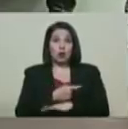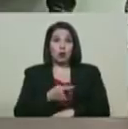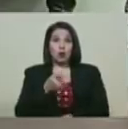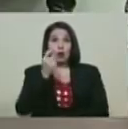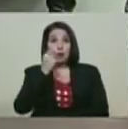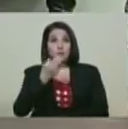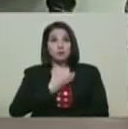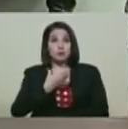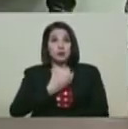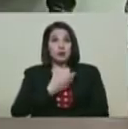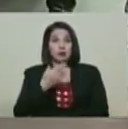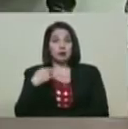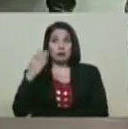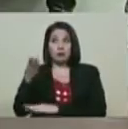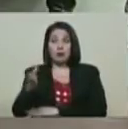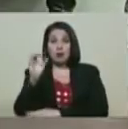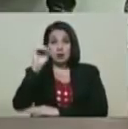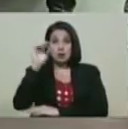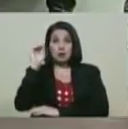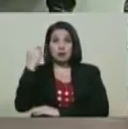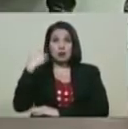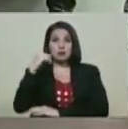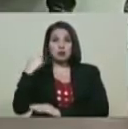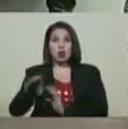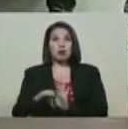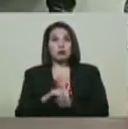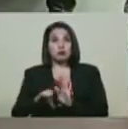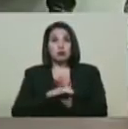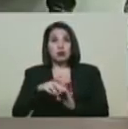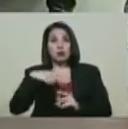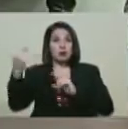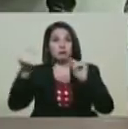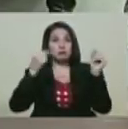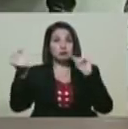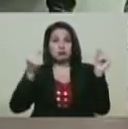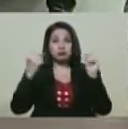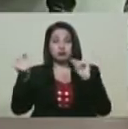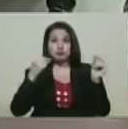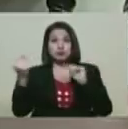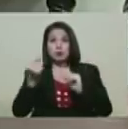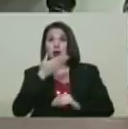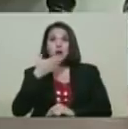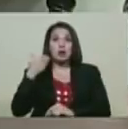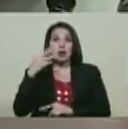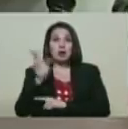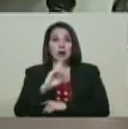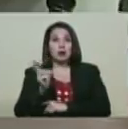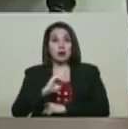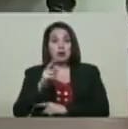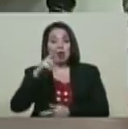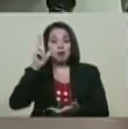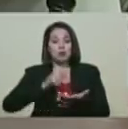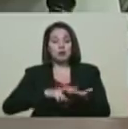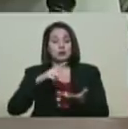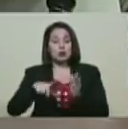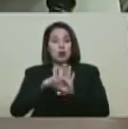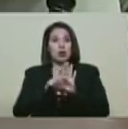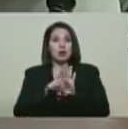a la Asamblea Constituyente para que aporten y aceleren con los constituyentes la aprobación de esta